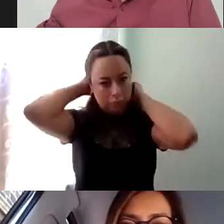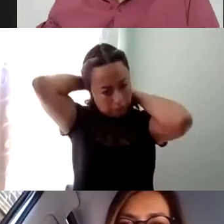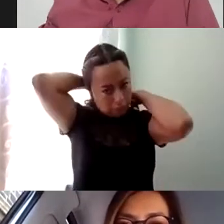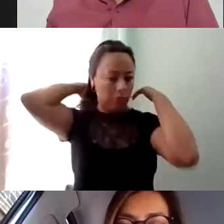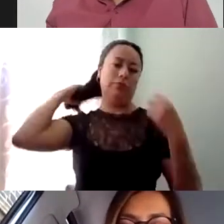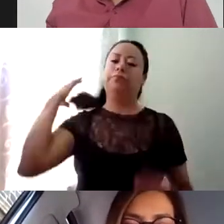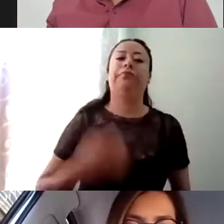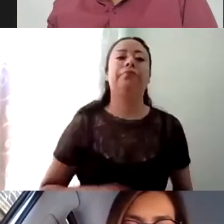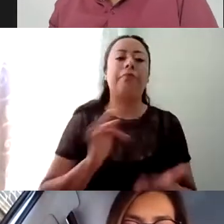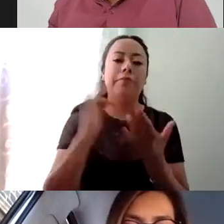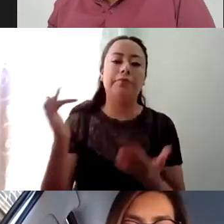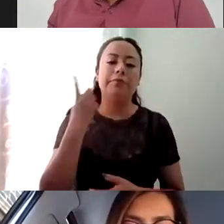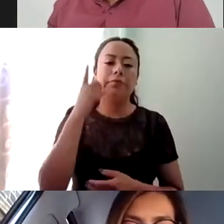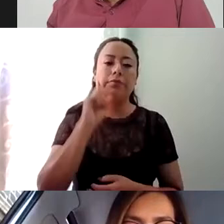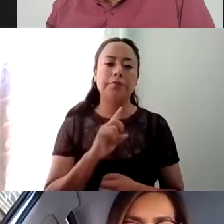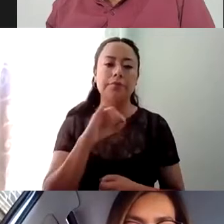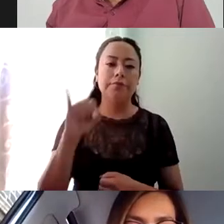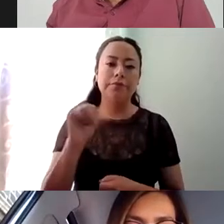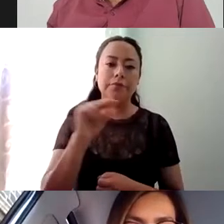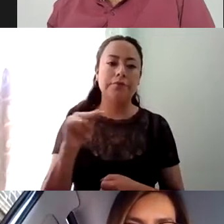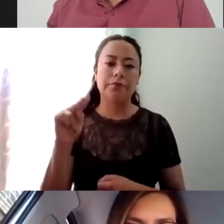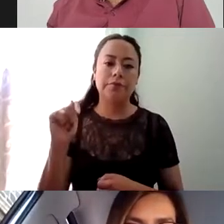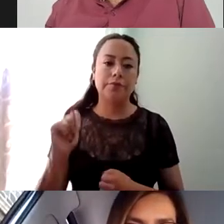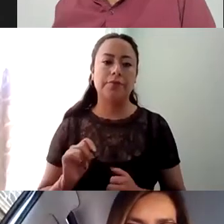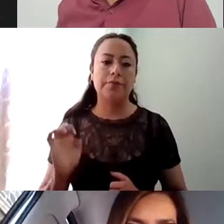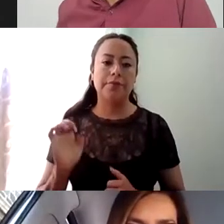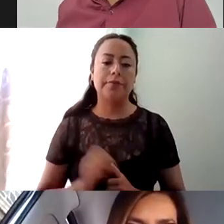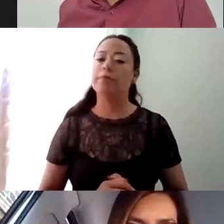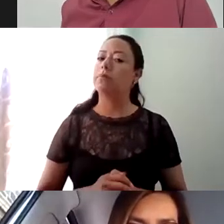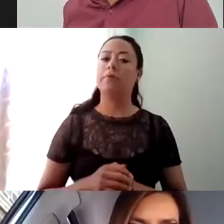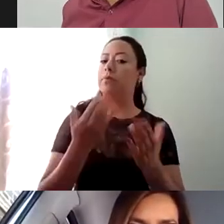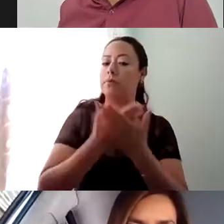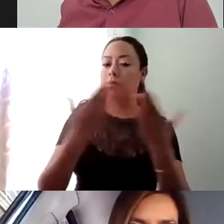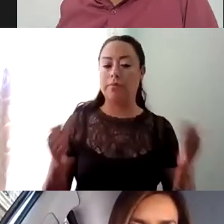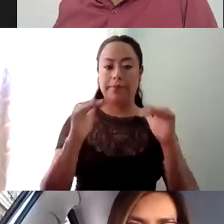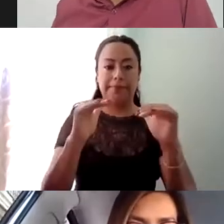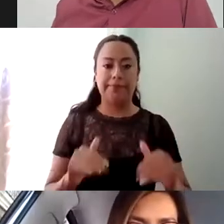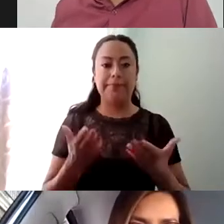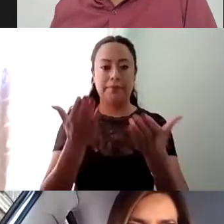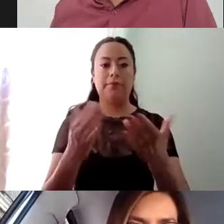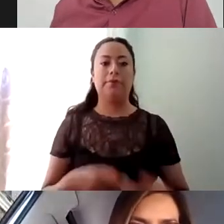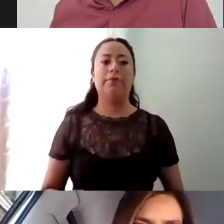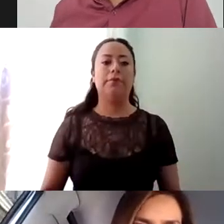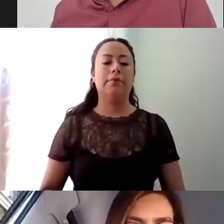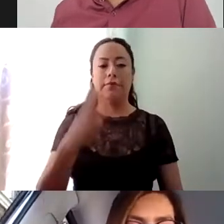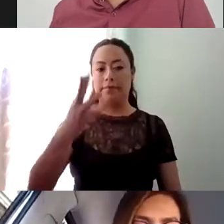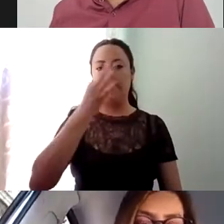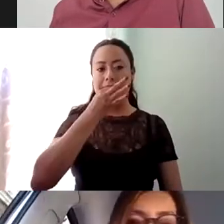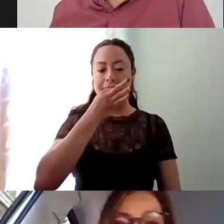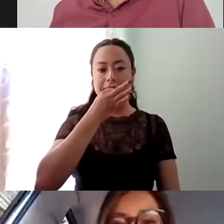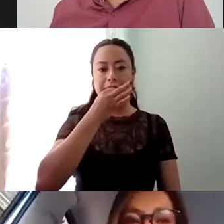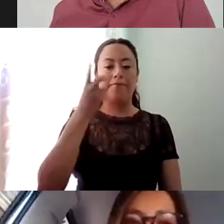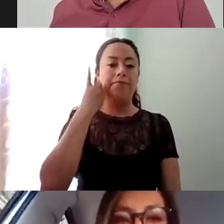Gracias, diputada Janet. A continuación se concede el uso de la palabra hasta por 3 minutos a la